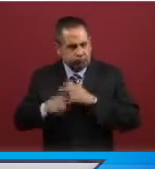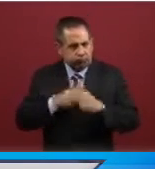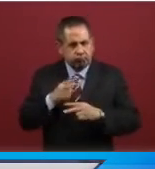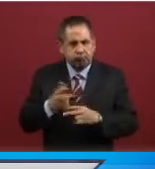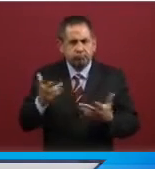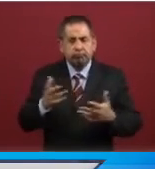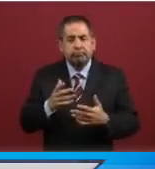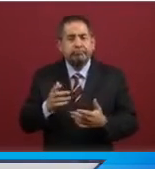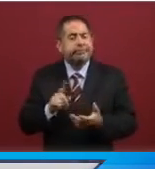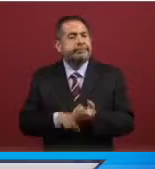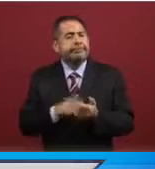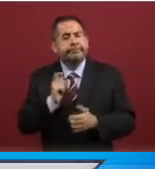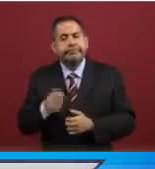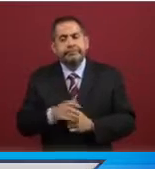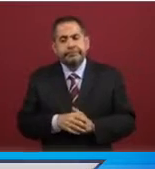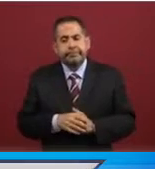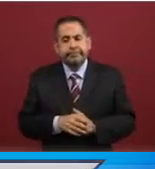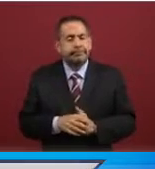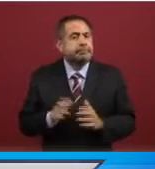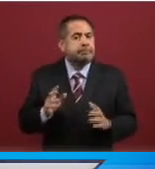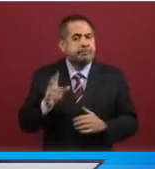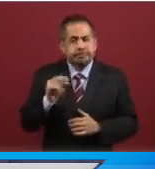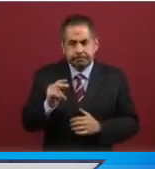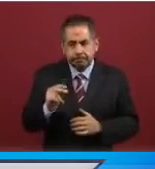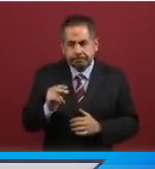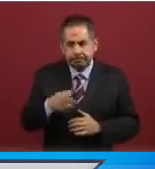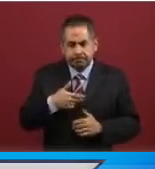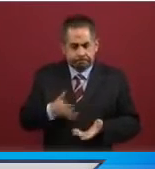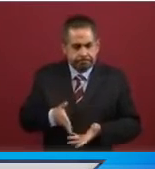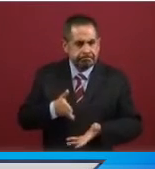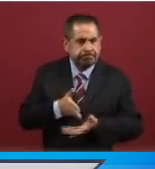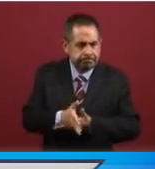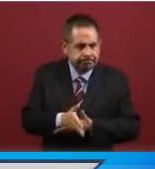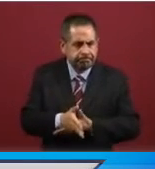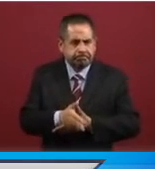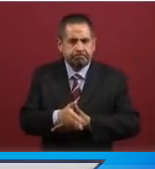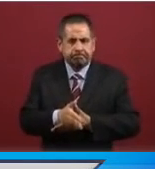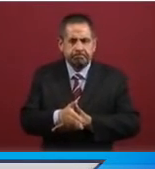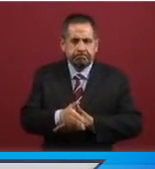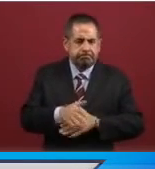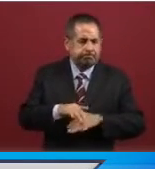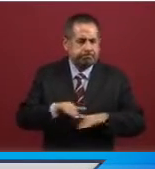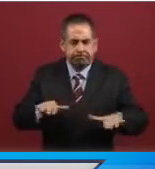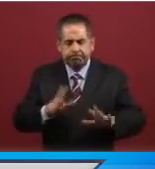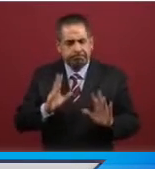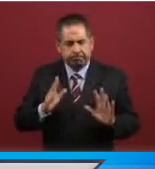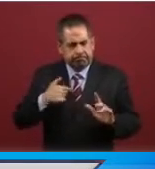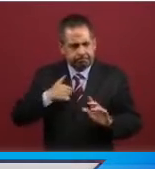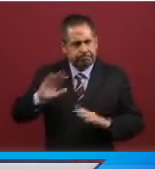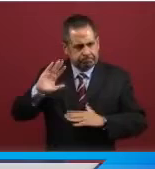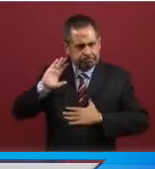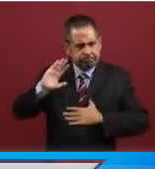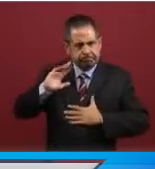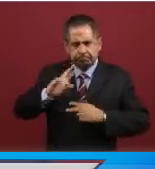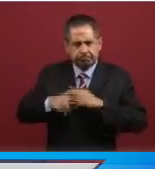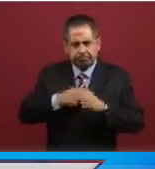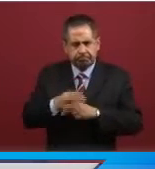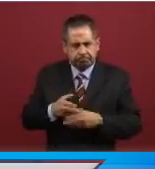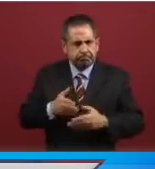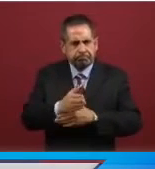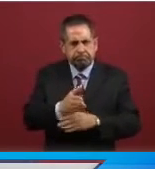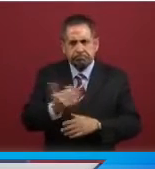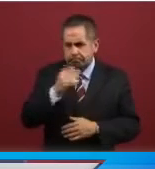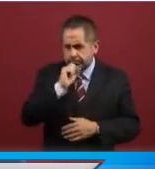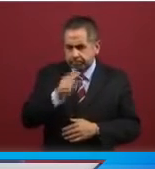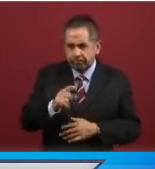no actuará en contra de los trabajadores y en el caso de Pemex, a pesar de las intenciones de desmantelamiento y destrucción, se trabaja en su